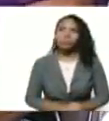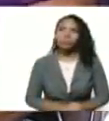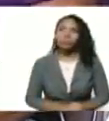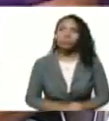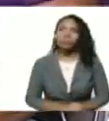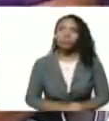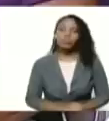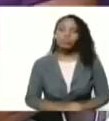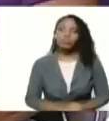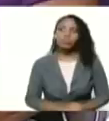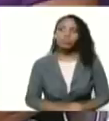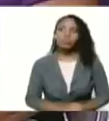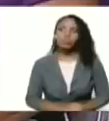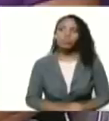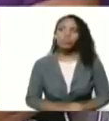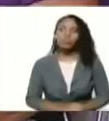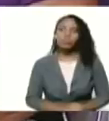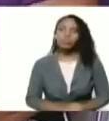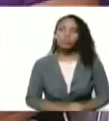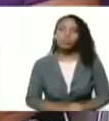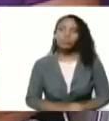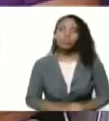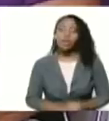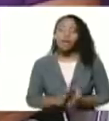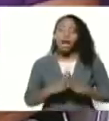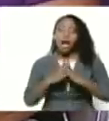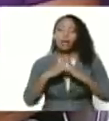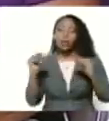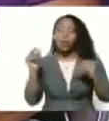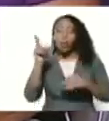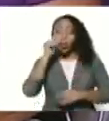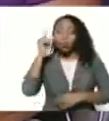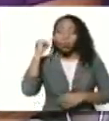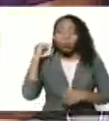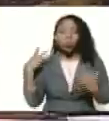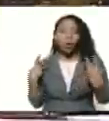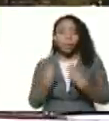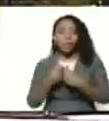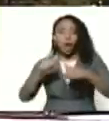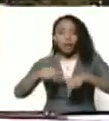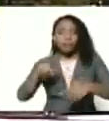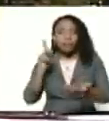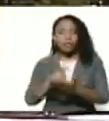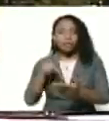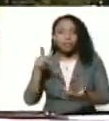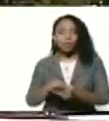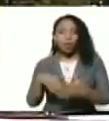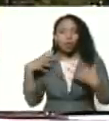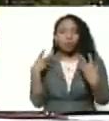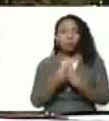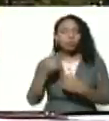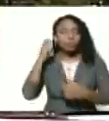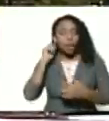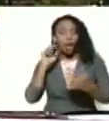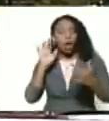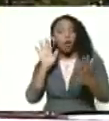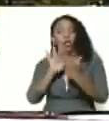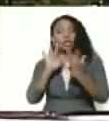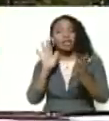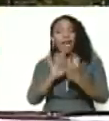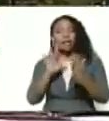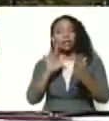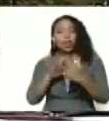A todas y a todas las compañeras que están aquí, las compañeras que están conectadas